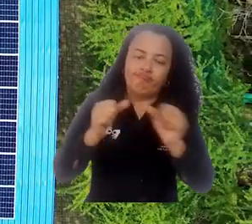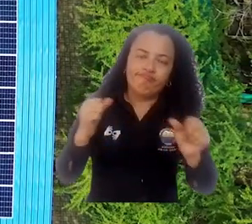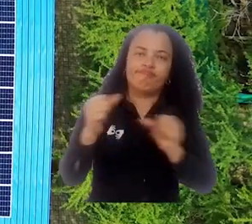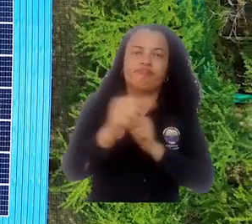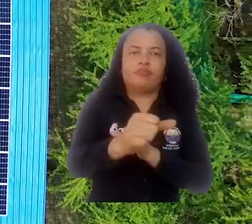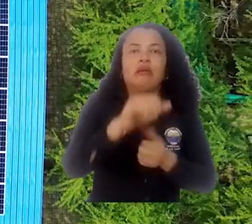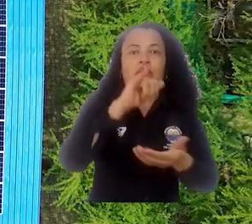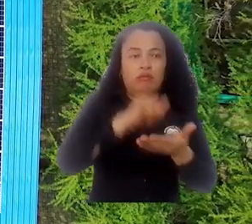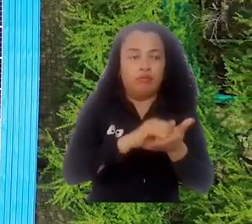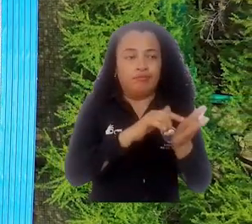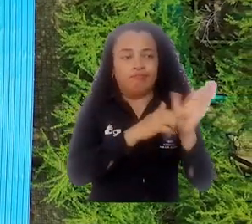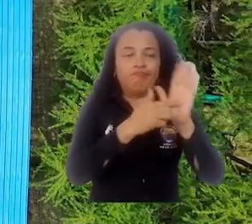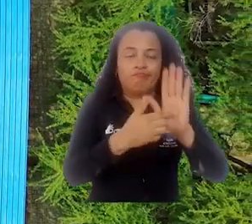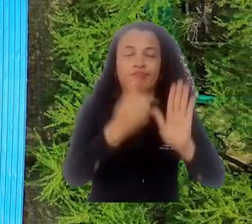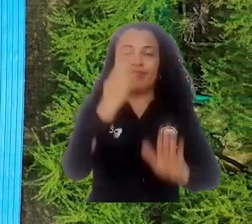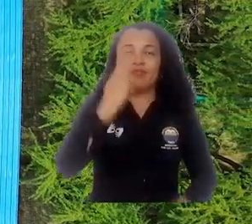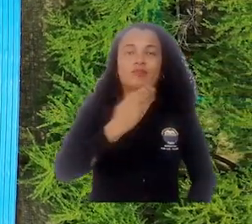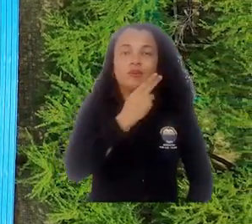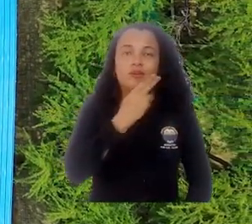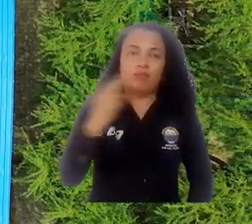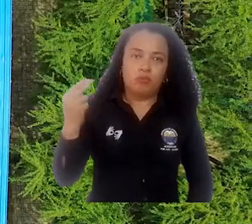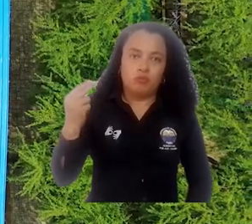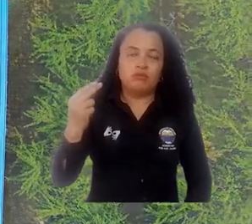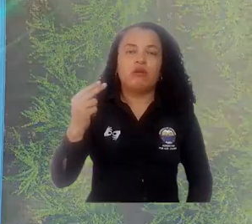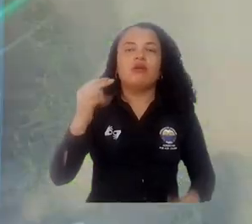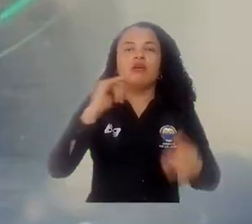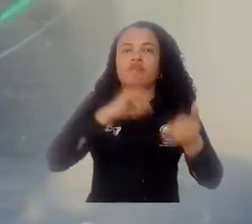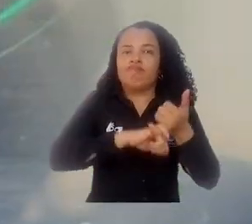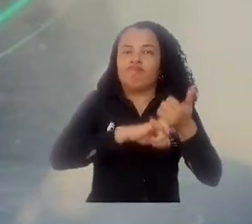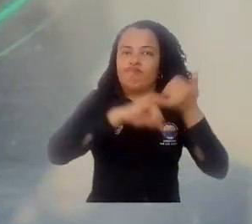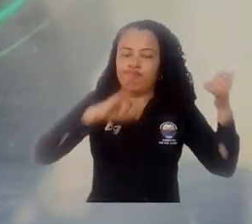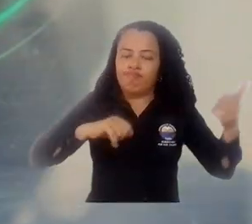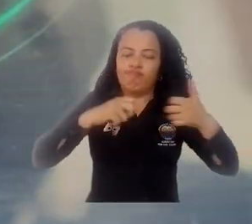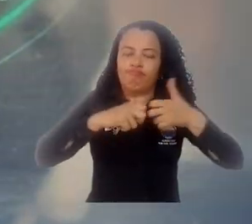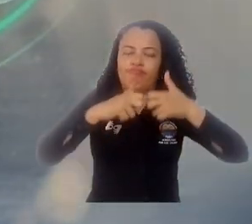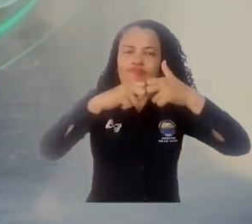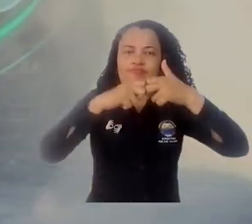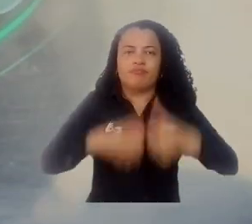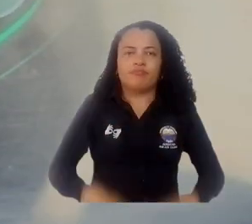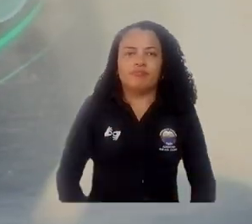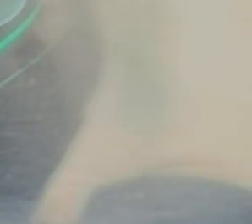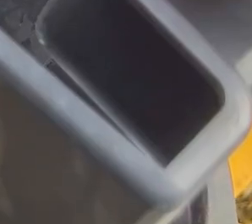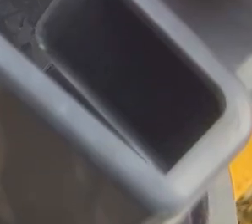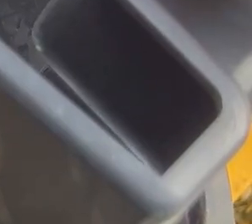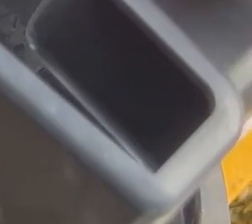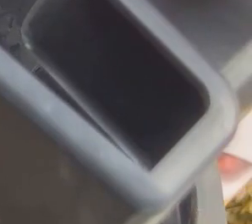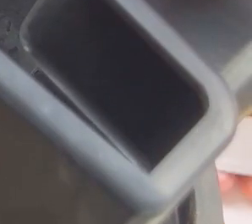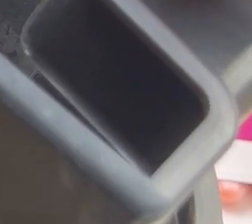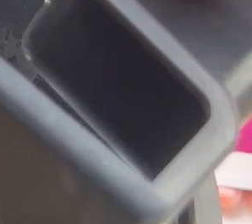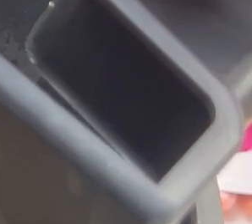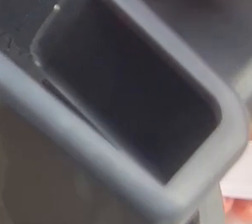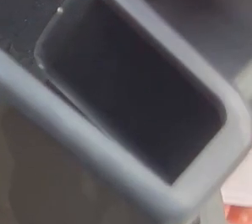es justamente una muestra de ese compromiso y completamente autónomo energéticamente.